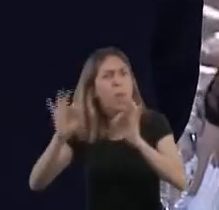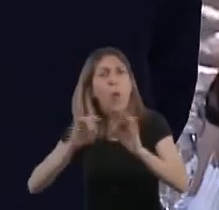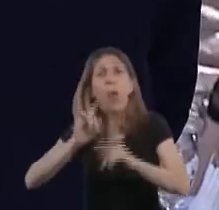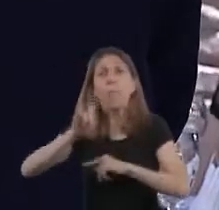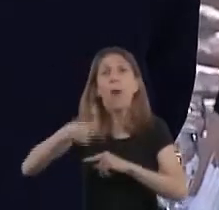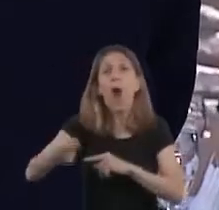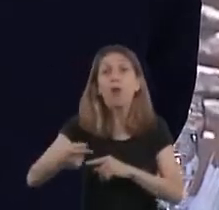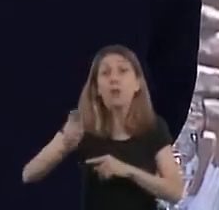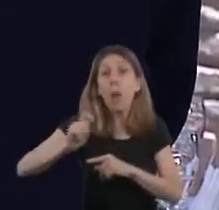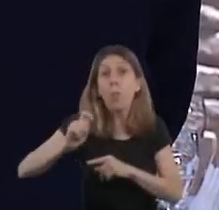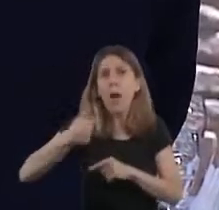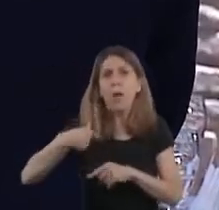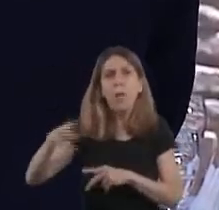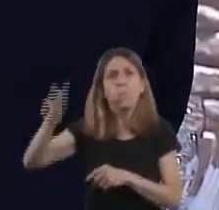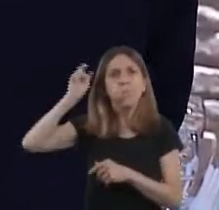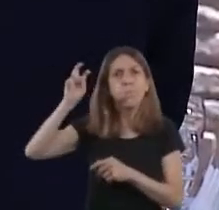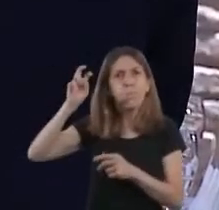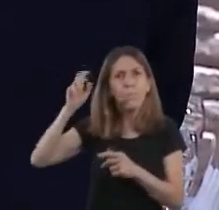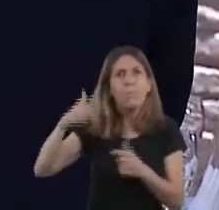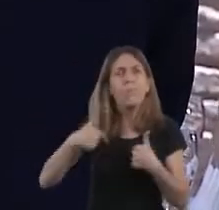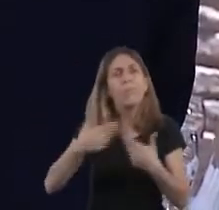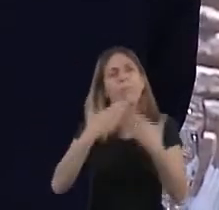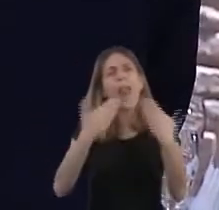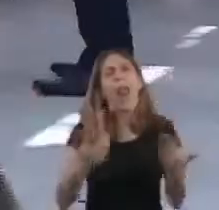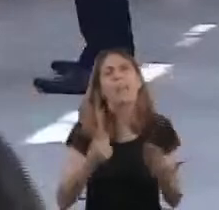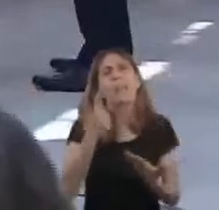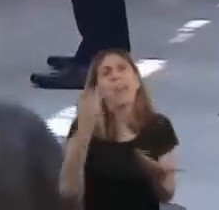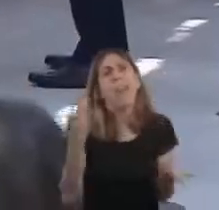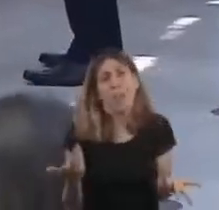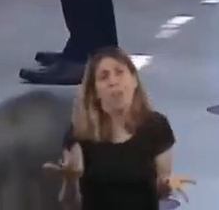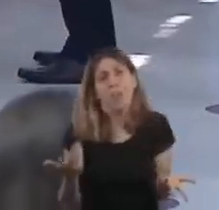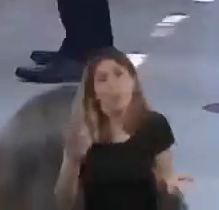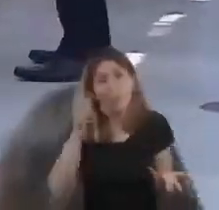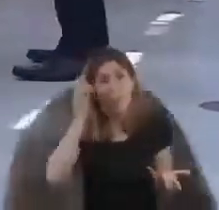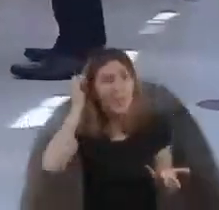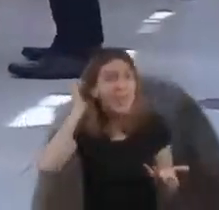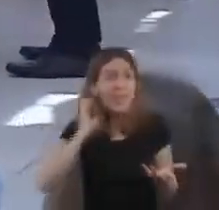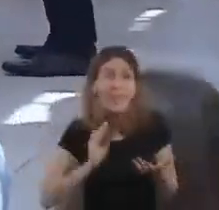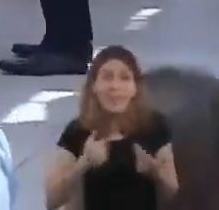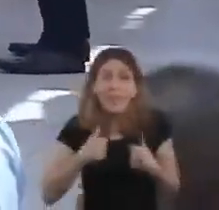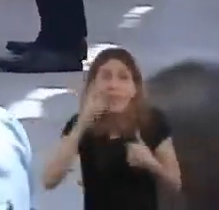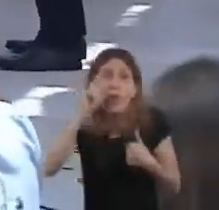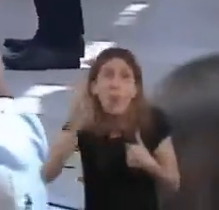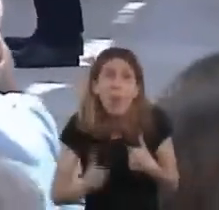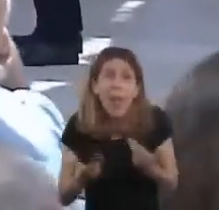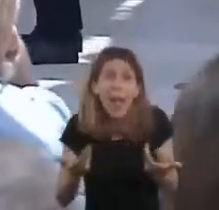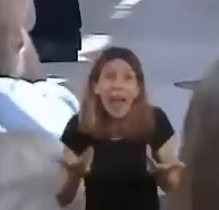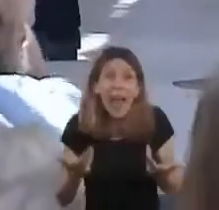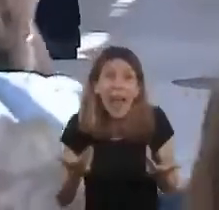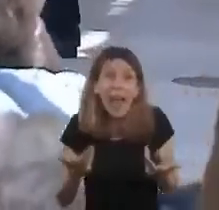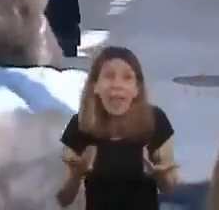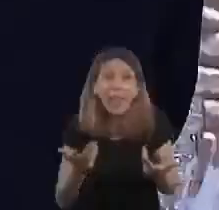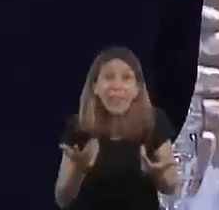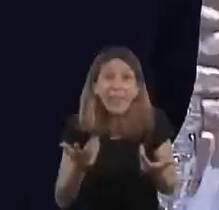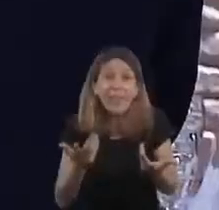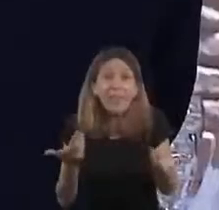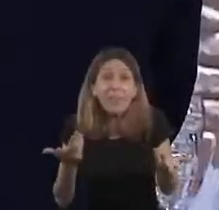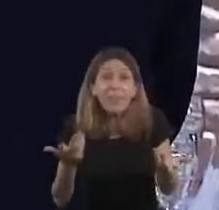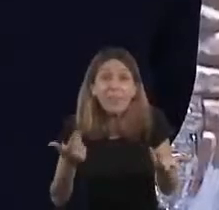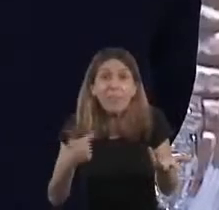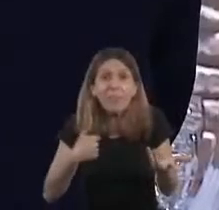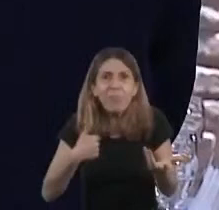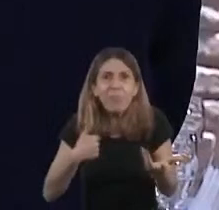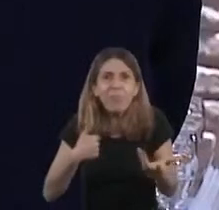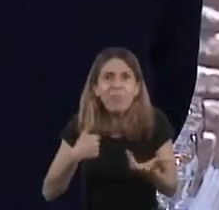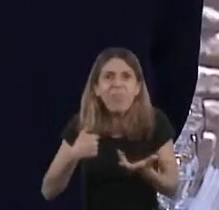cobré. Y bueno, le daba gracias a Dios y digo, bueno, no lo podía creer que me iban a